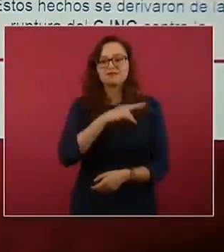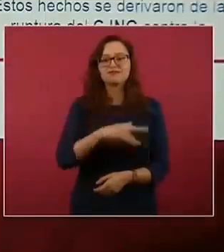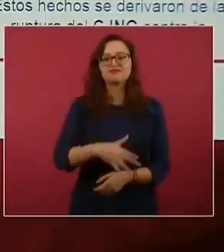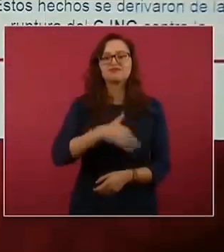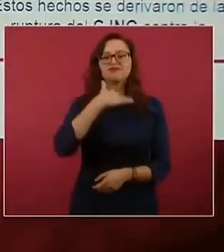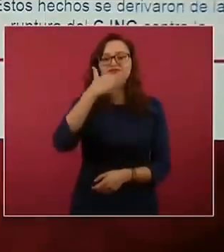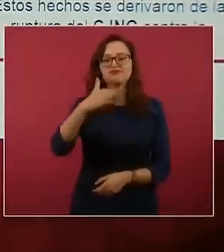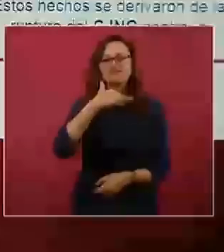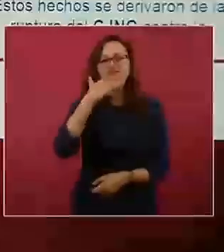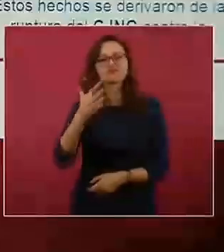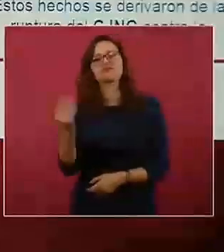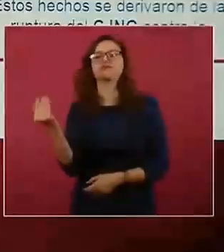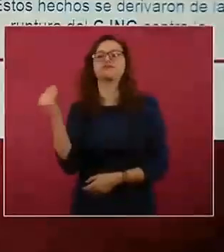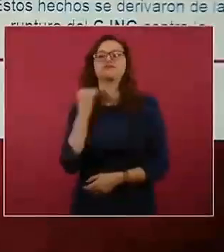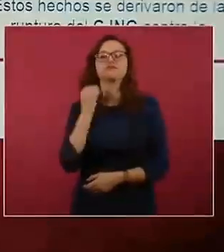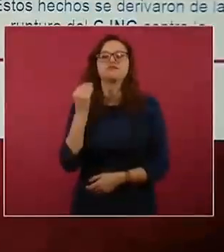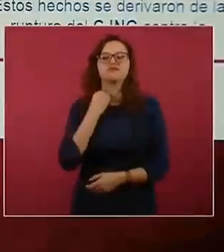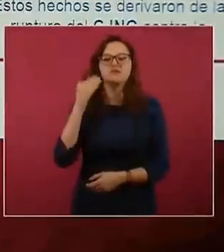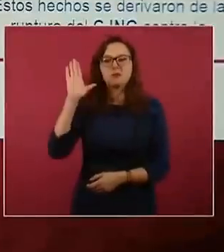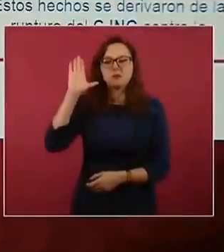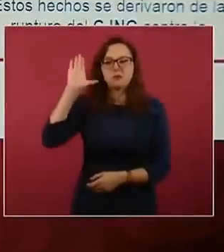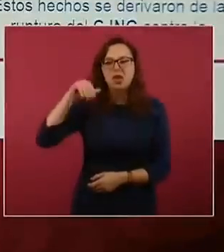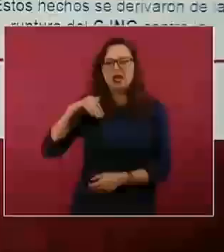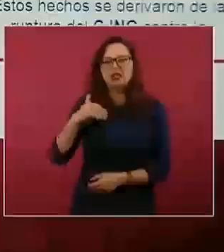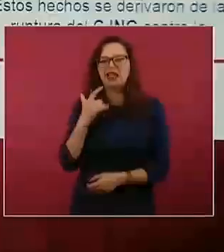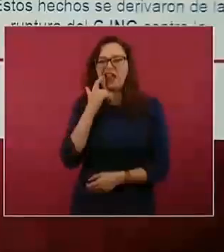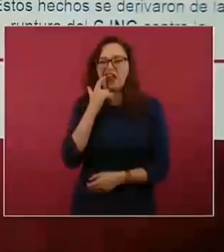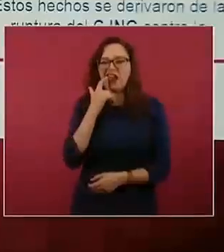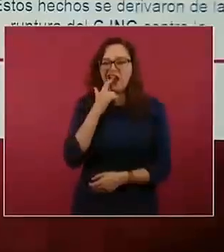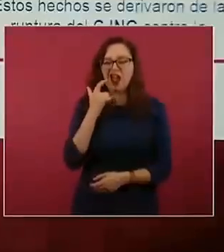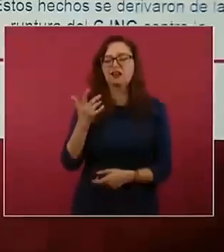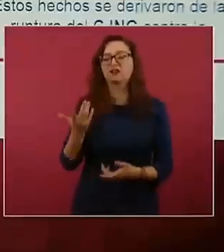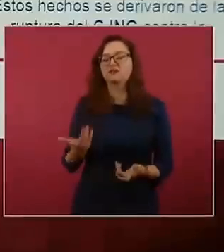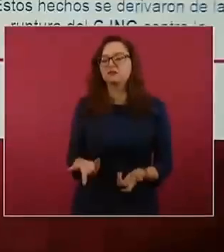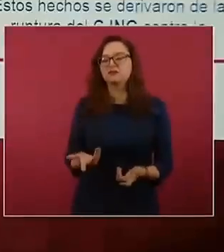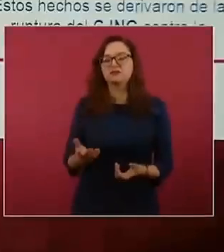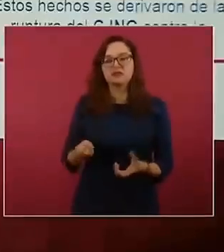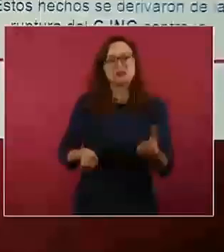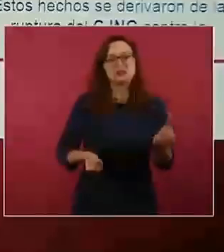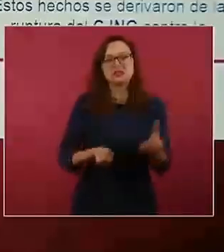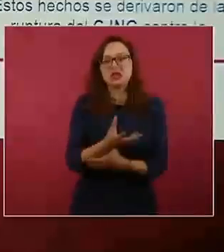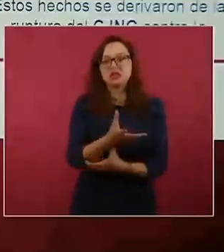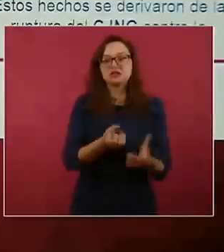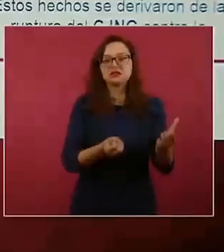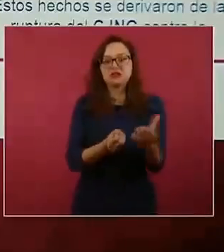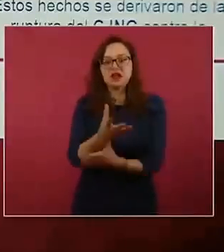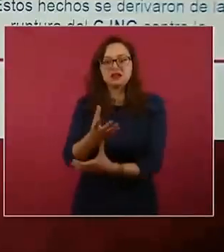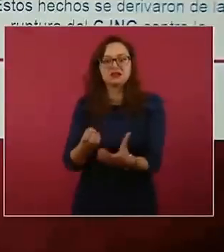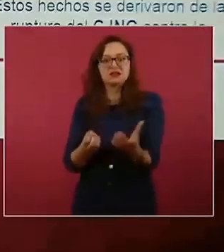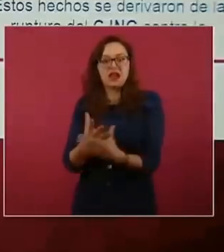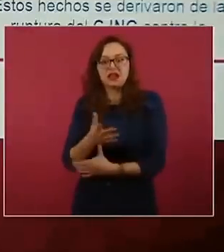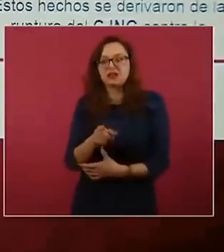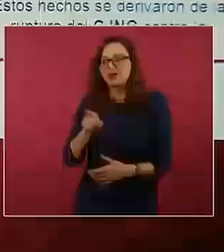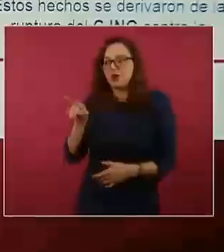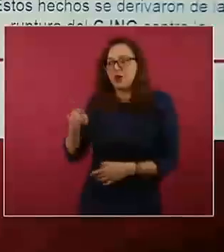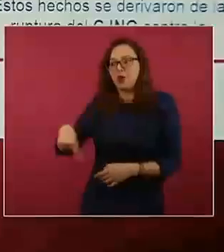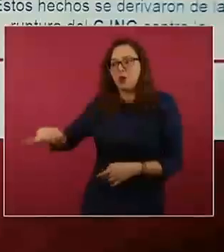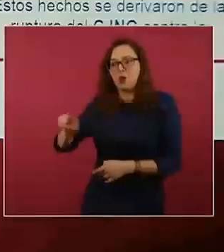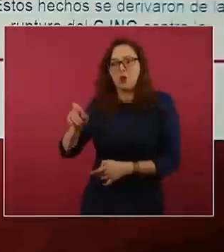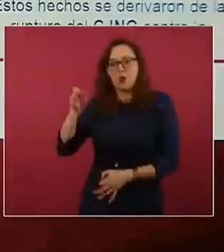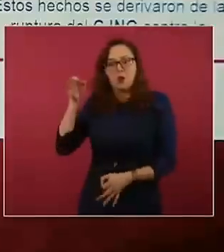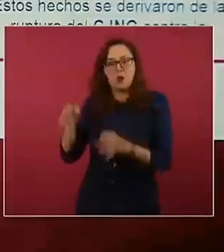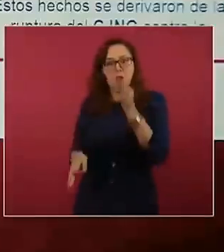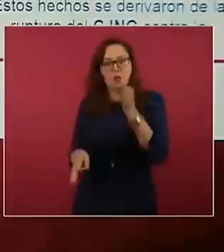y jueces, y también incrementaría la peligrosidad, inclusive para los propios jueces, para la víctima que se atreve